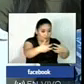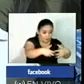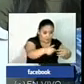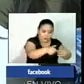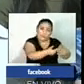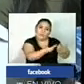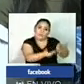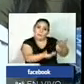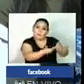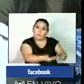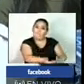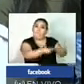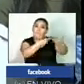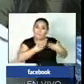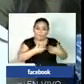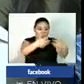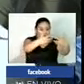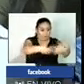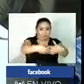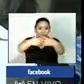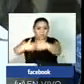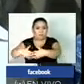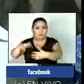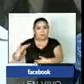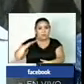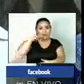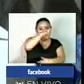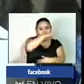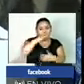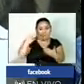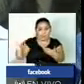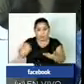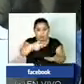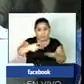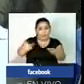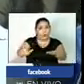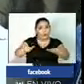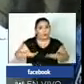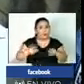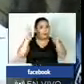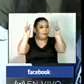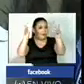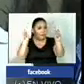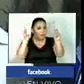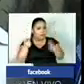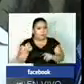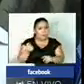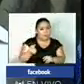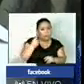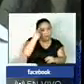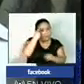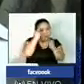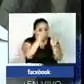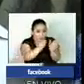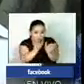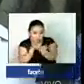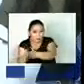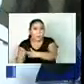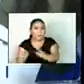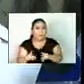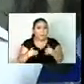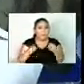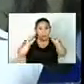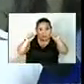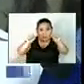la colaboración de todas las aerolíneas para que nos ayuden en sentido financiero y logístico a